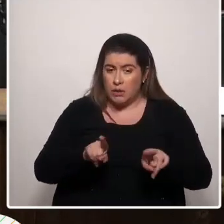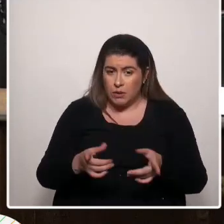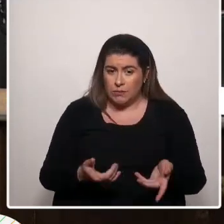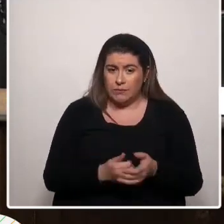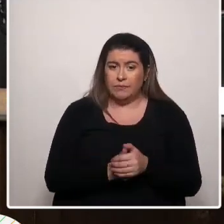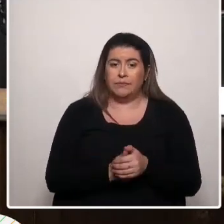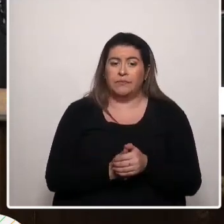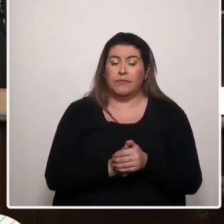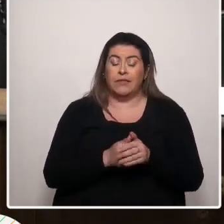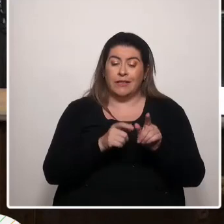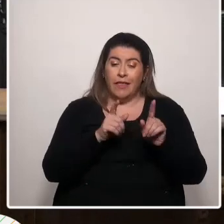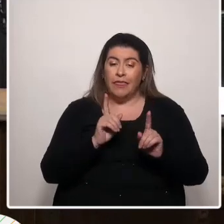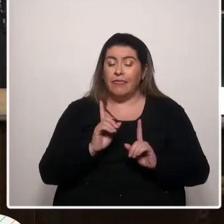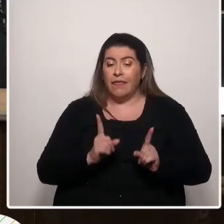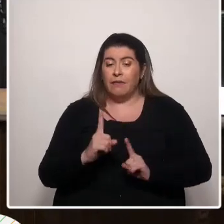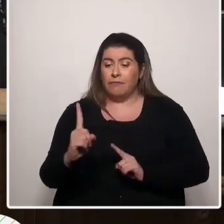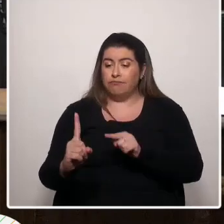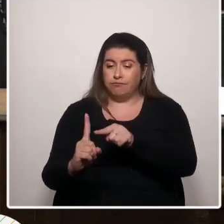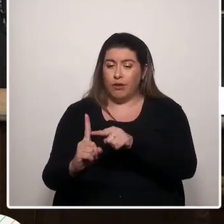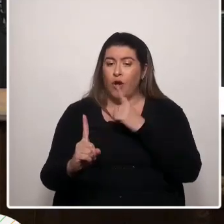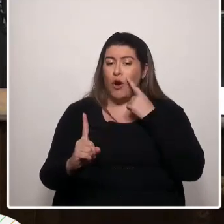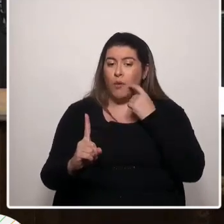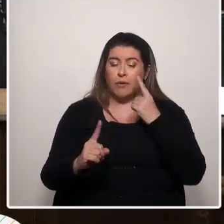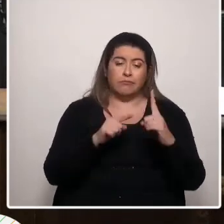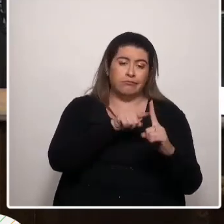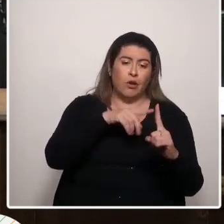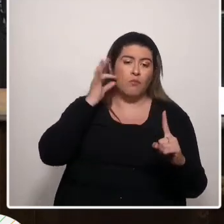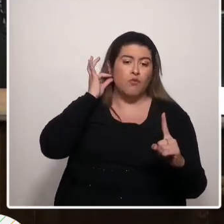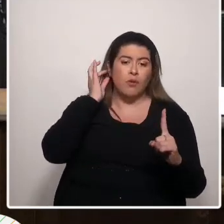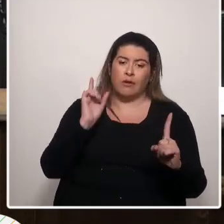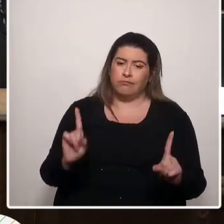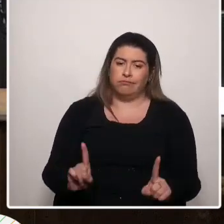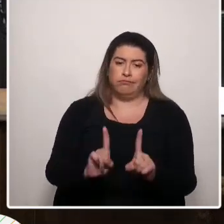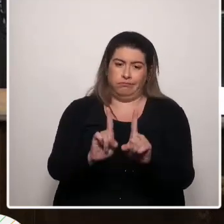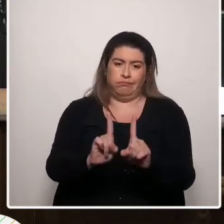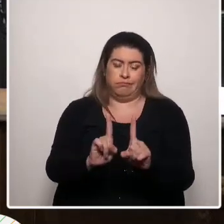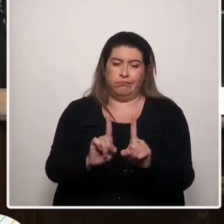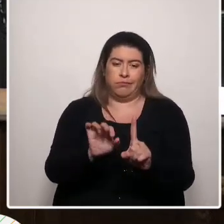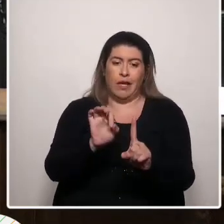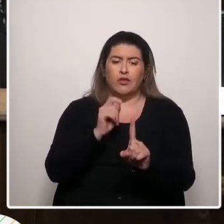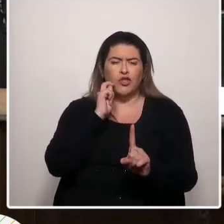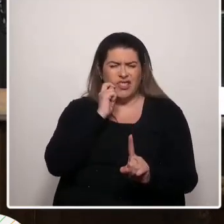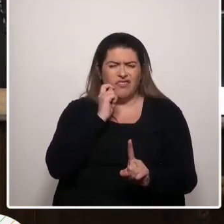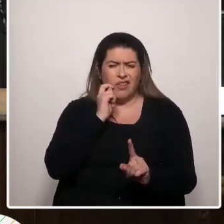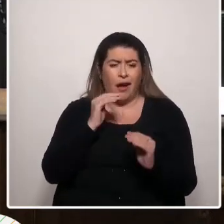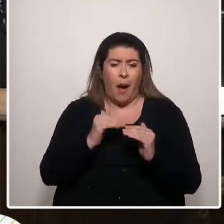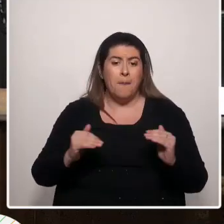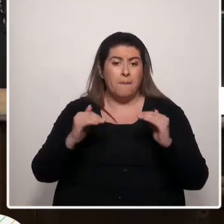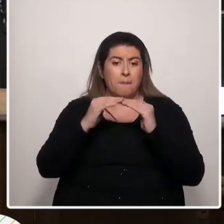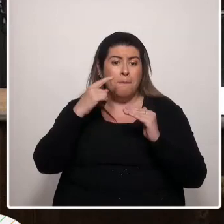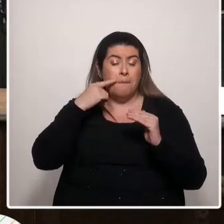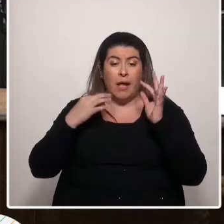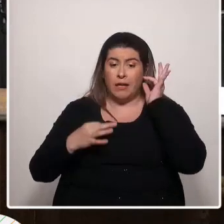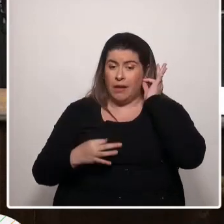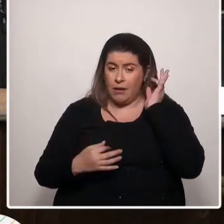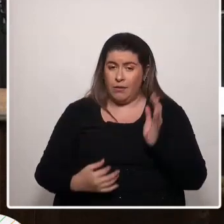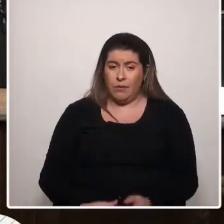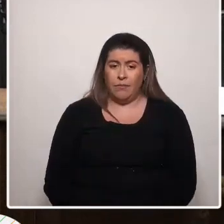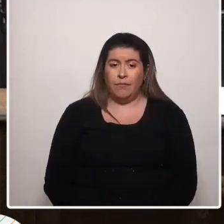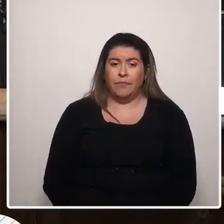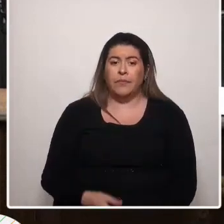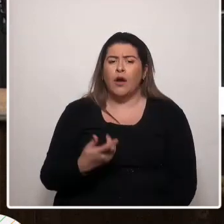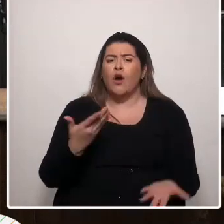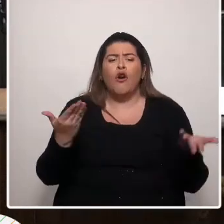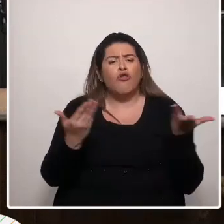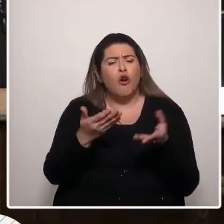que sea, en este caso, un hombre y una mujer. Porque eso es lo que yo entiendo que significa paritario. Después hay otra regla sobre